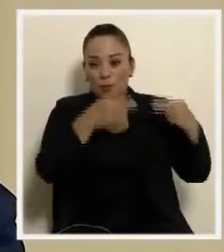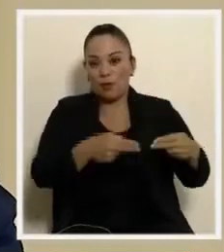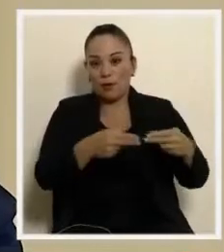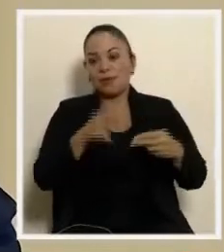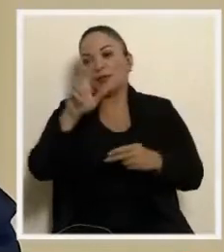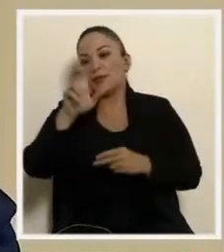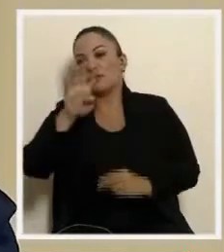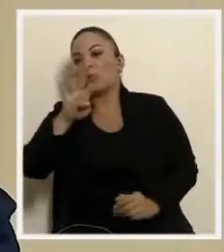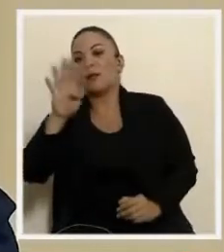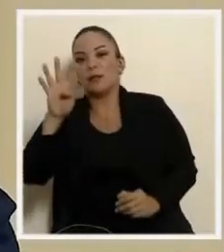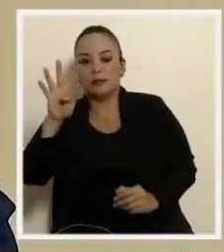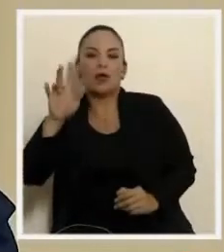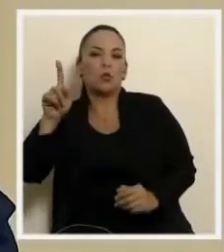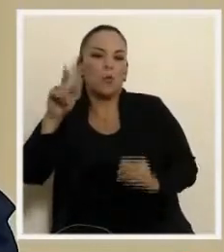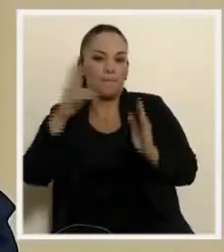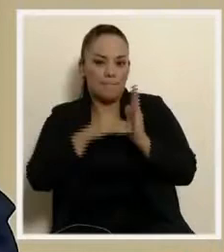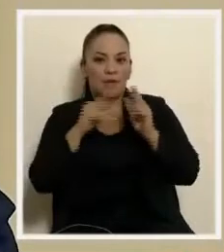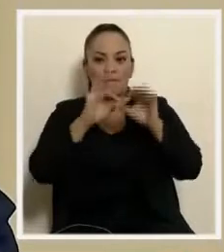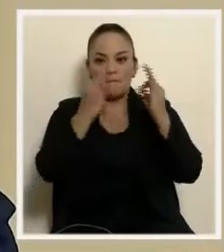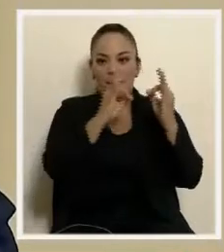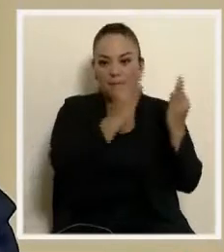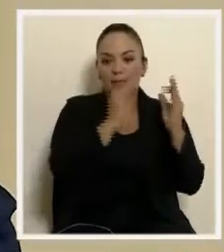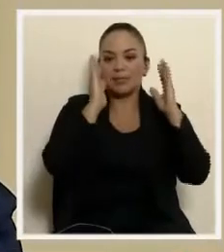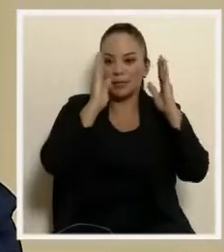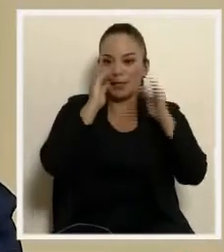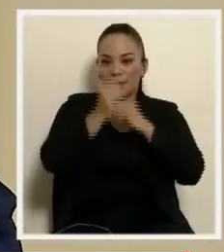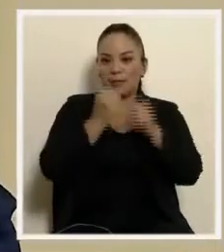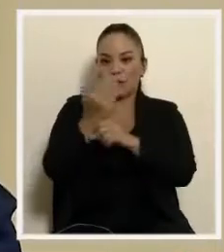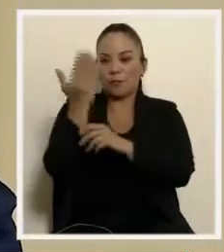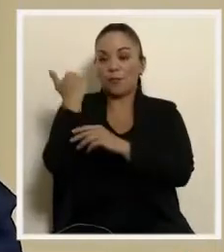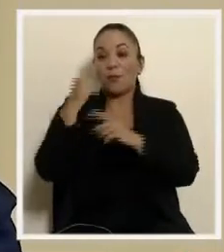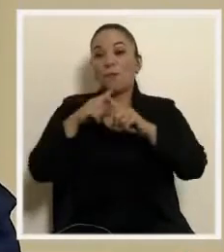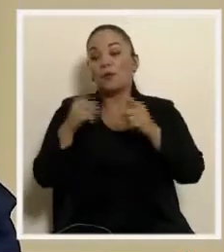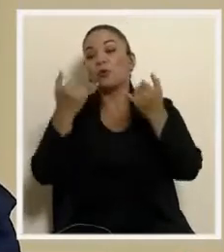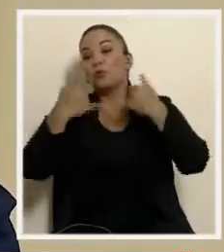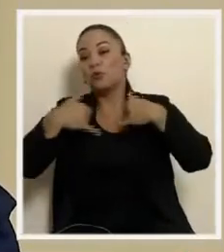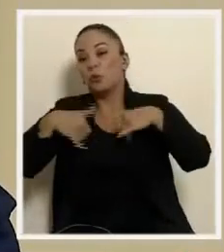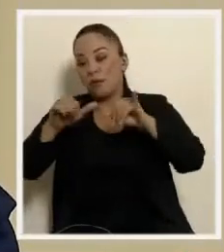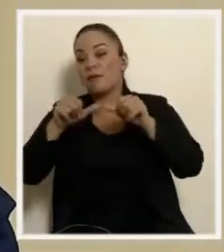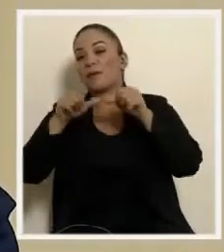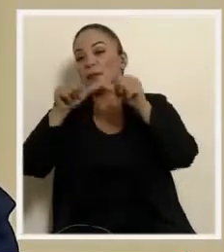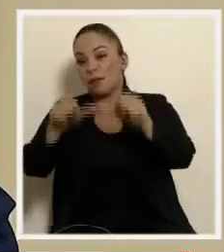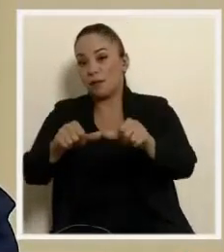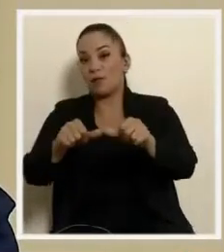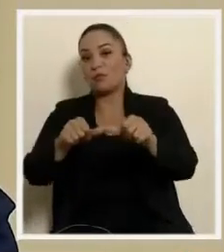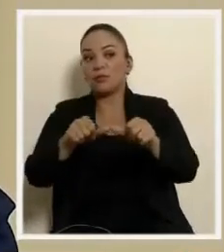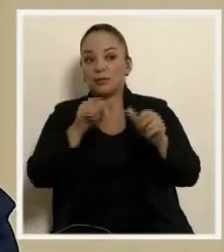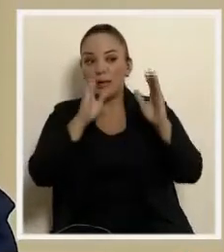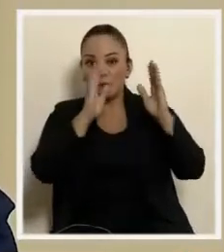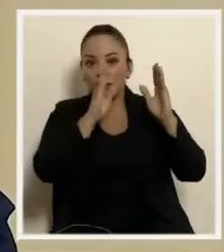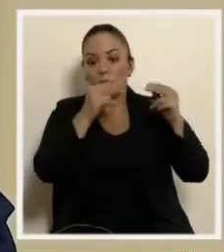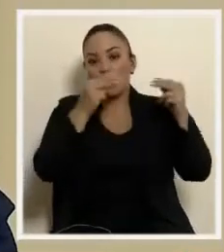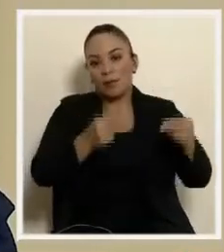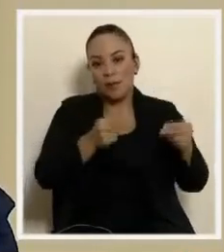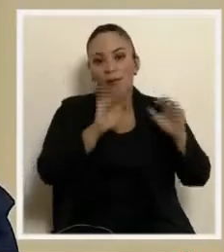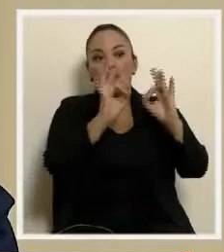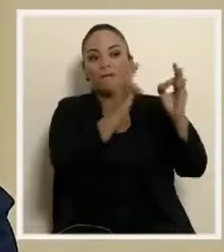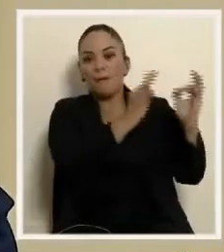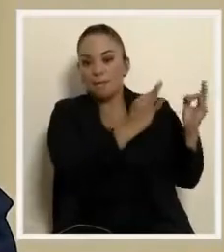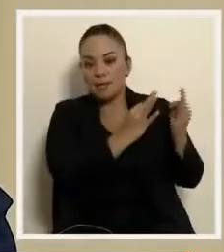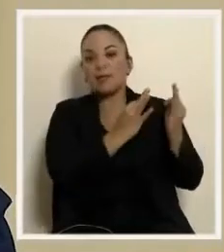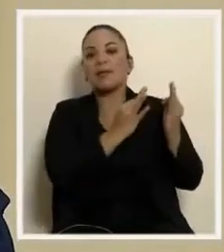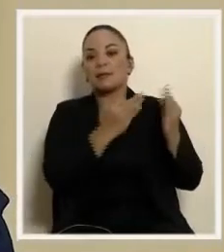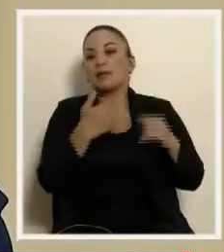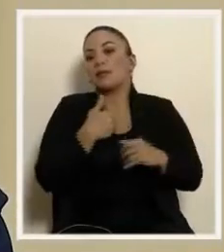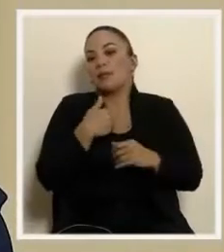344,000 familias atendidas el año anterior, aún mantenemos asistencia humanitaria para familias